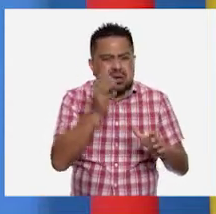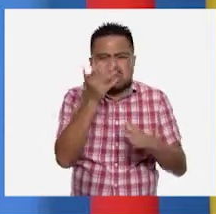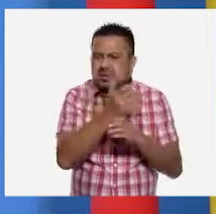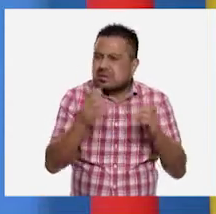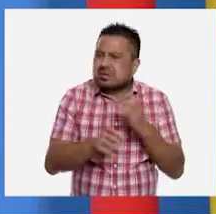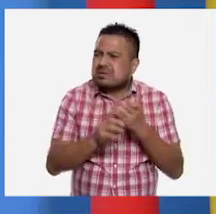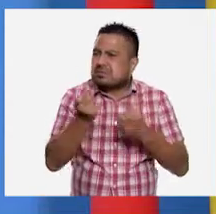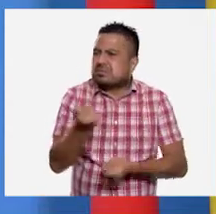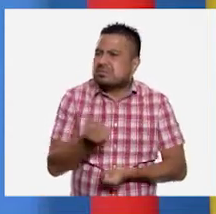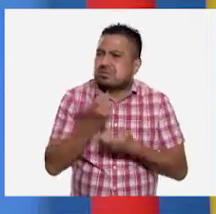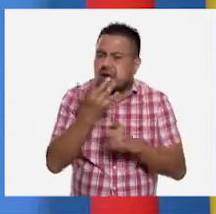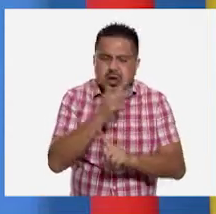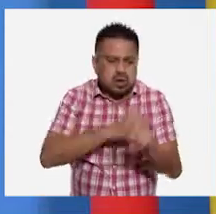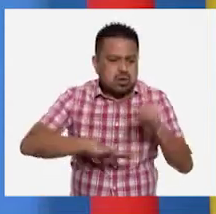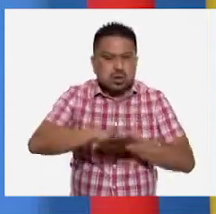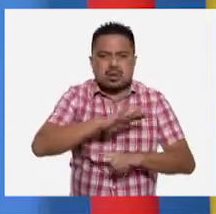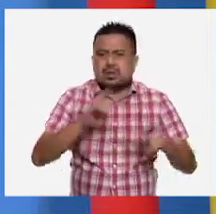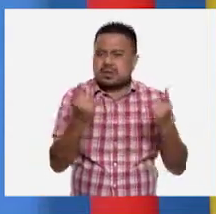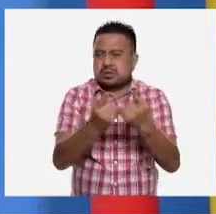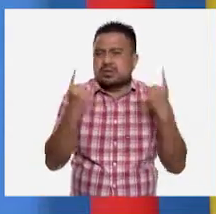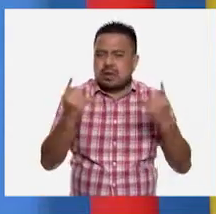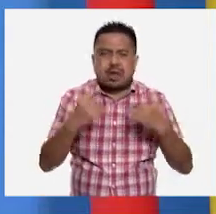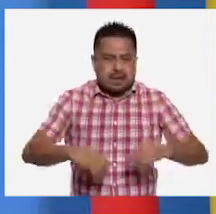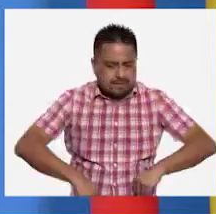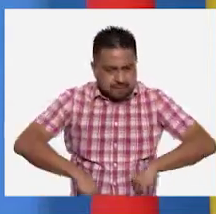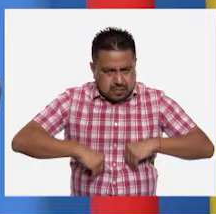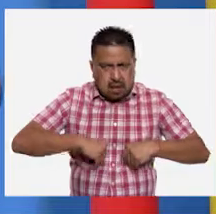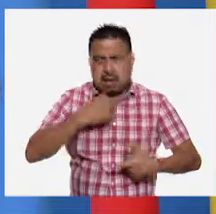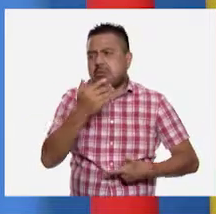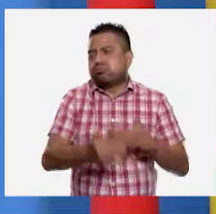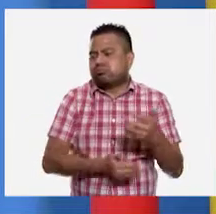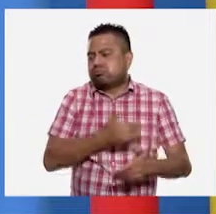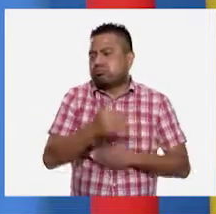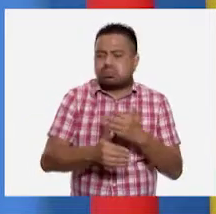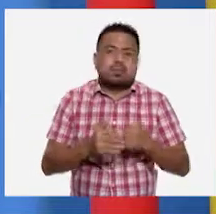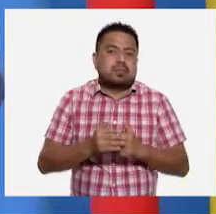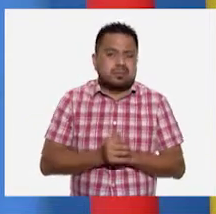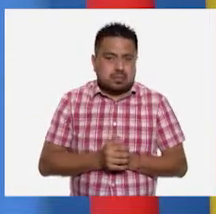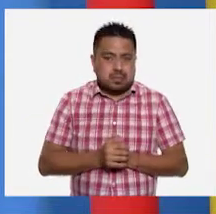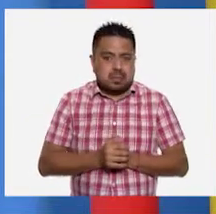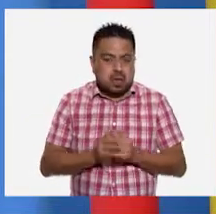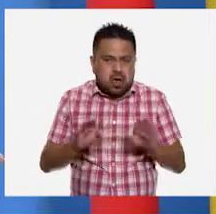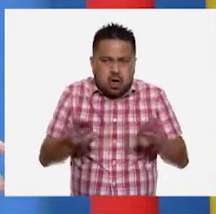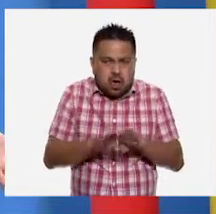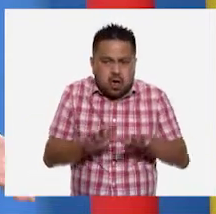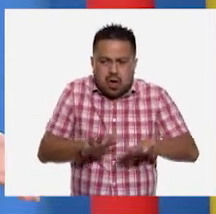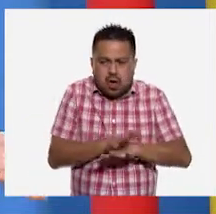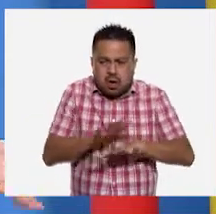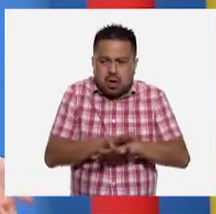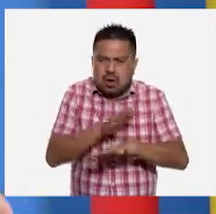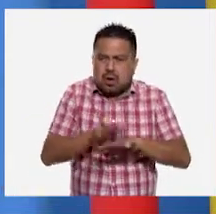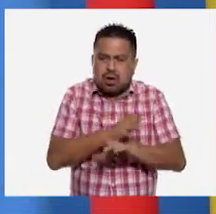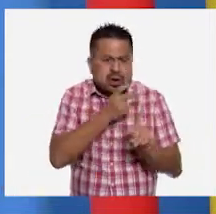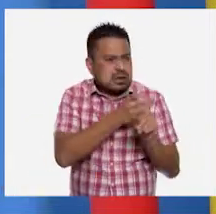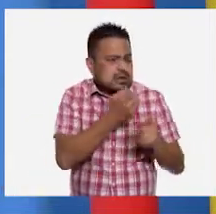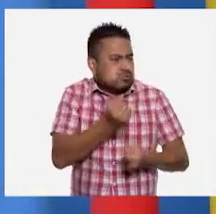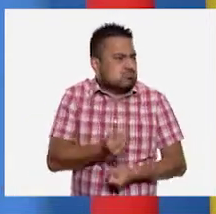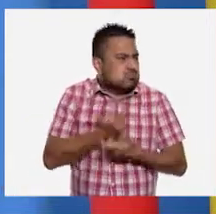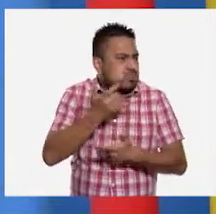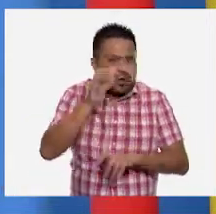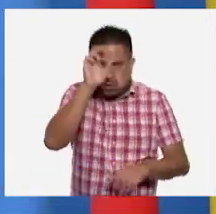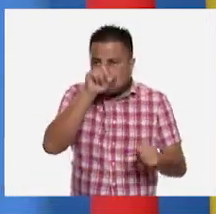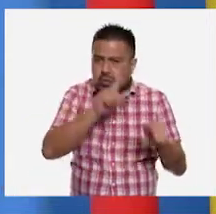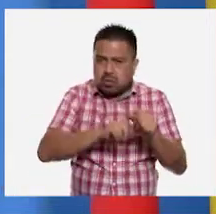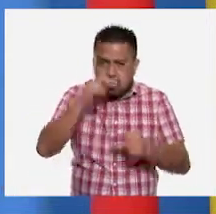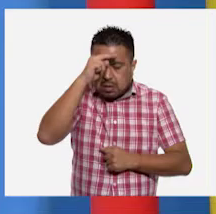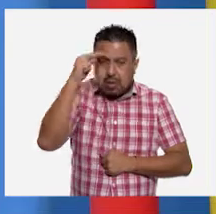expresión para los contextos históricos que se viven en una época. Entonces, ¿Cómo cambiaron estas expresiones culturales en